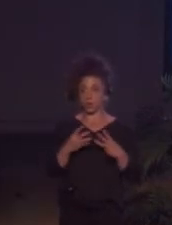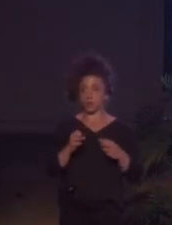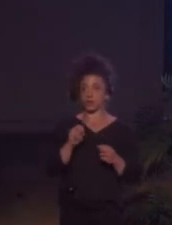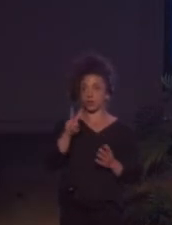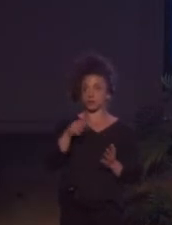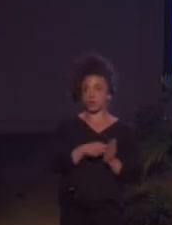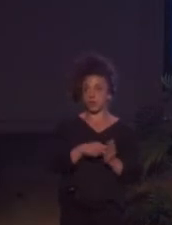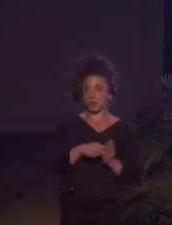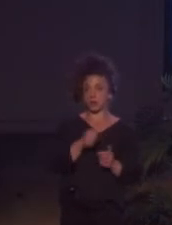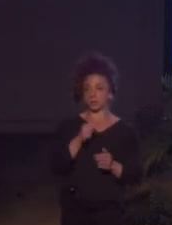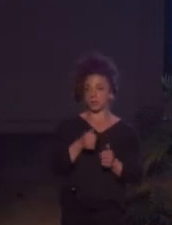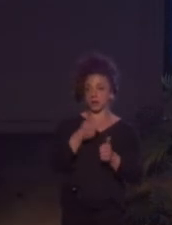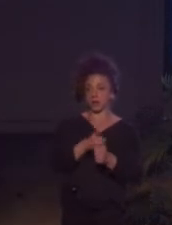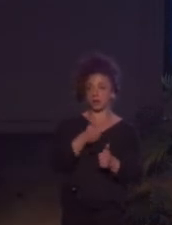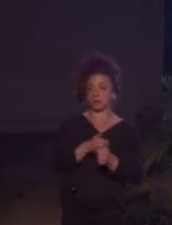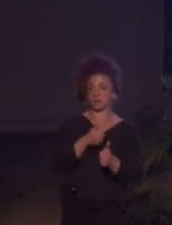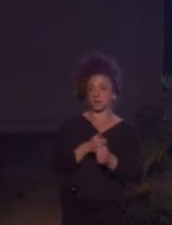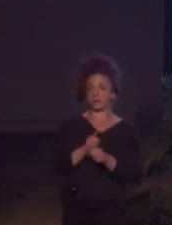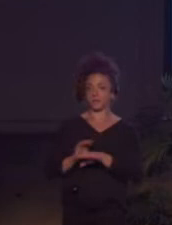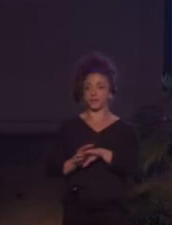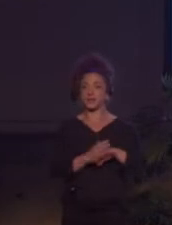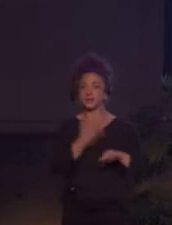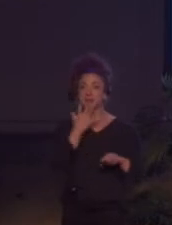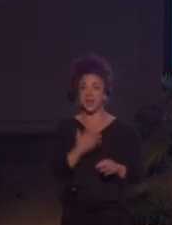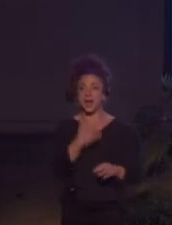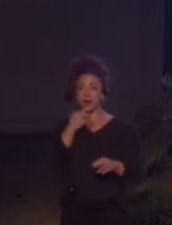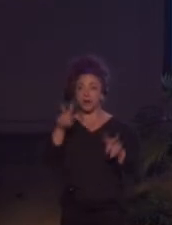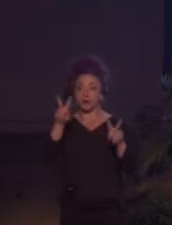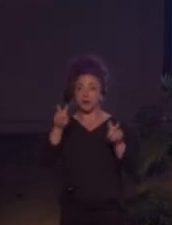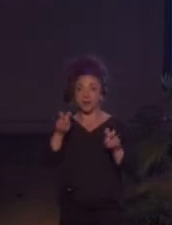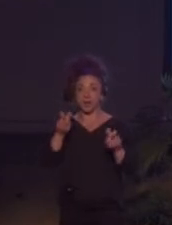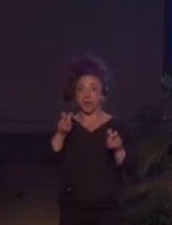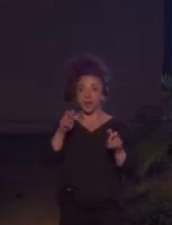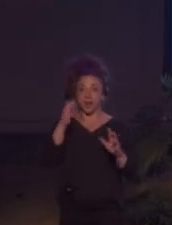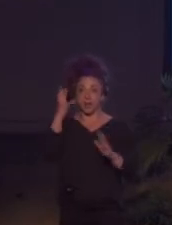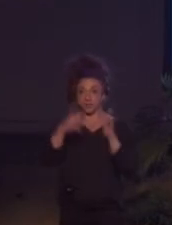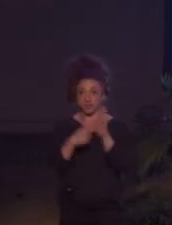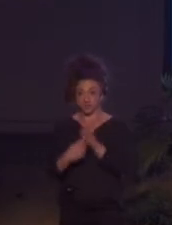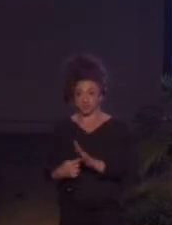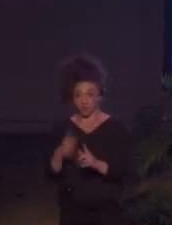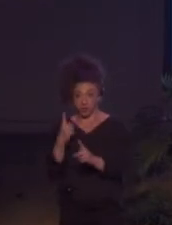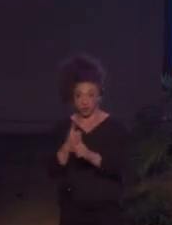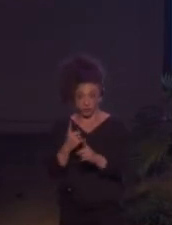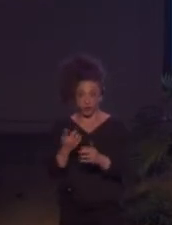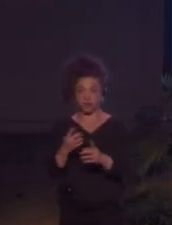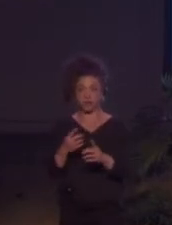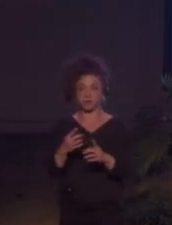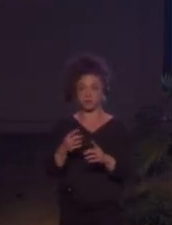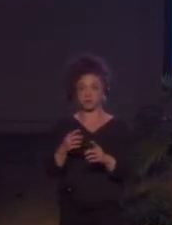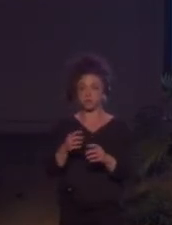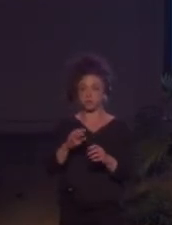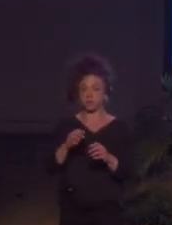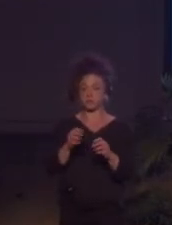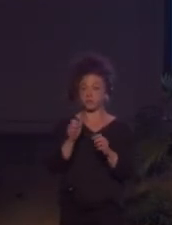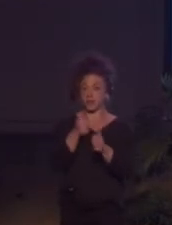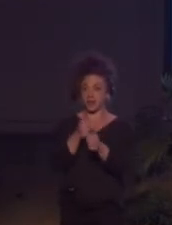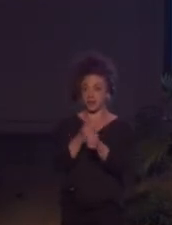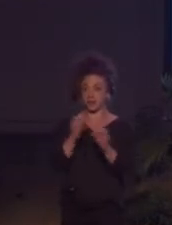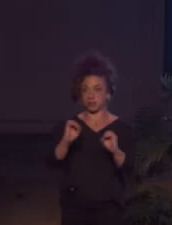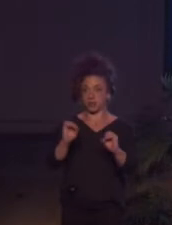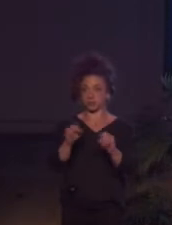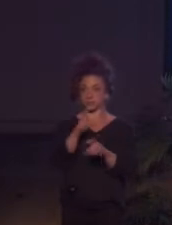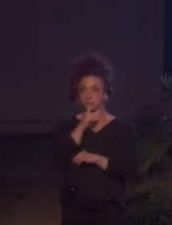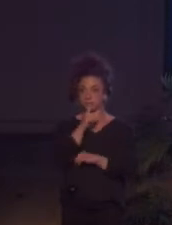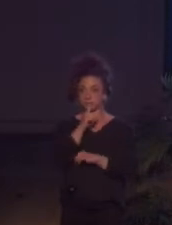y es como el vacío, ¿no? Luego también hay veces que ha habido conflictos de que se